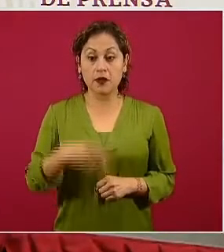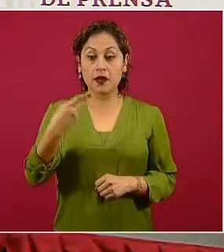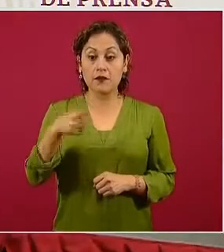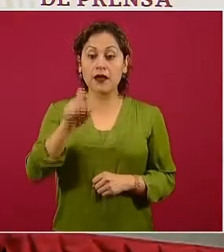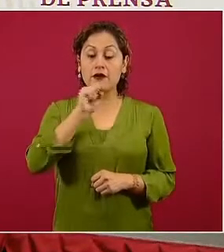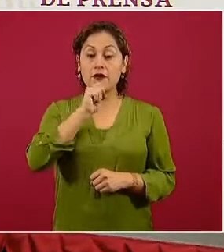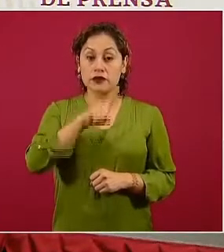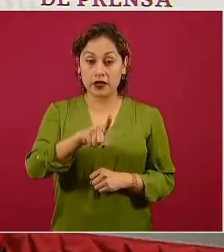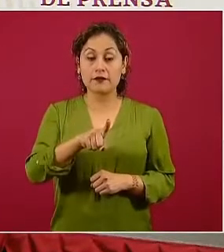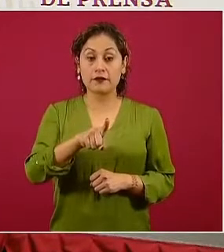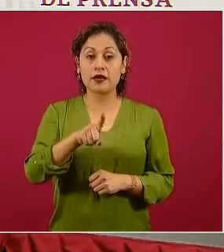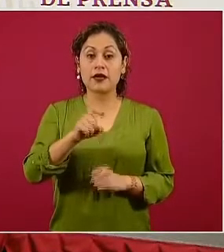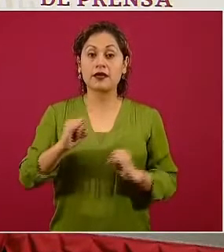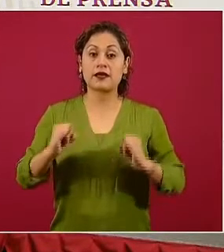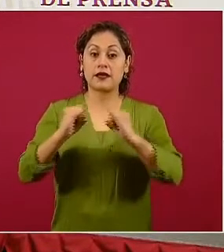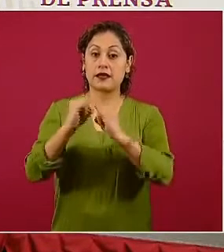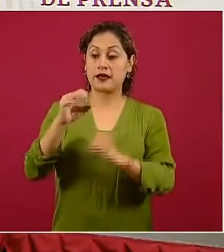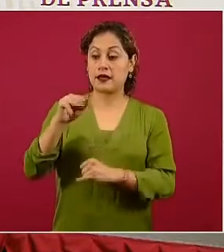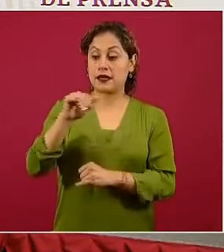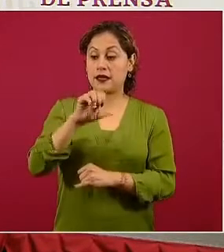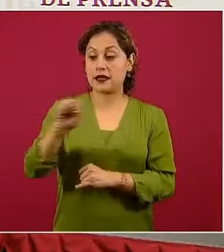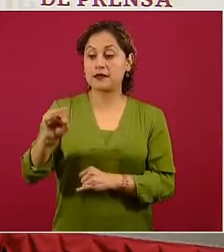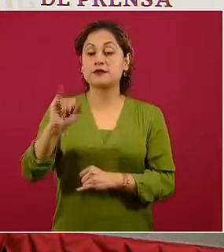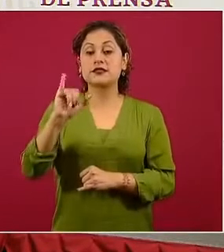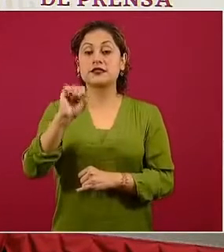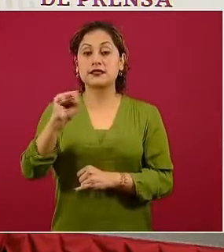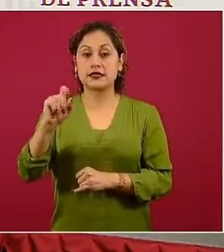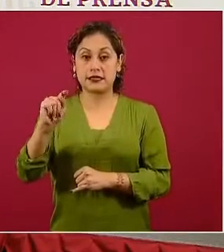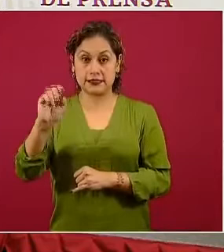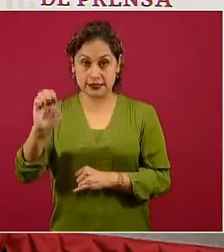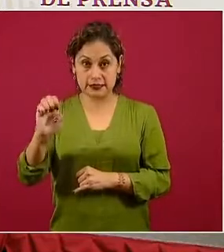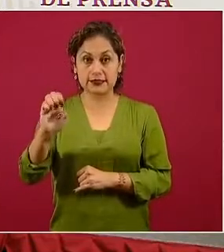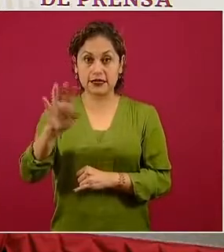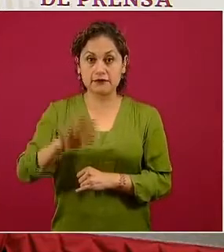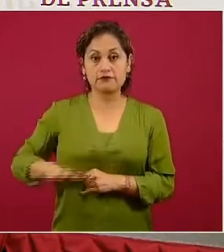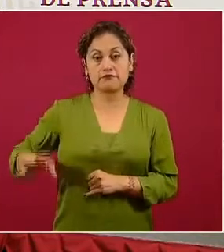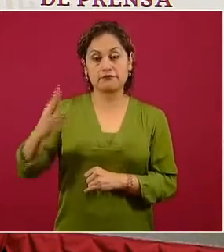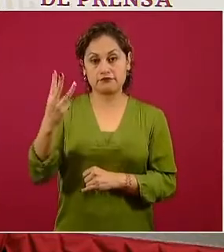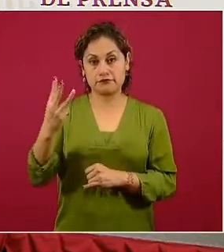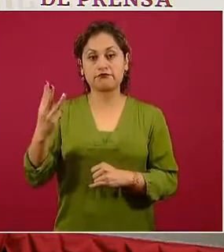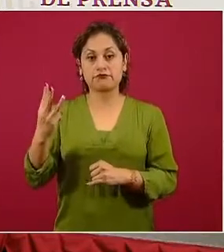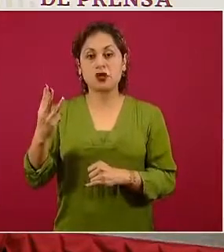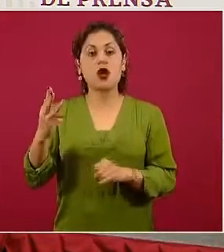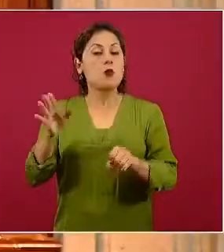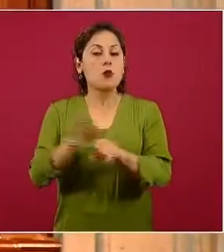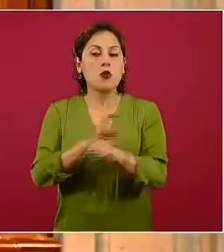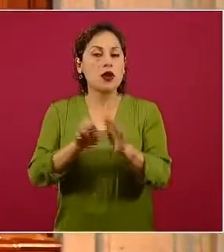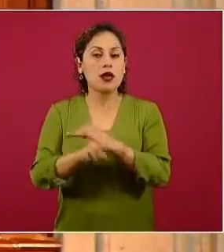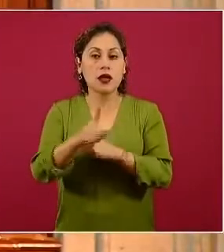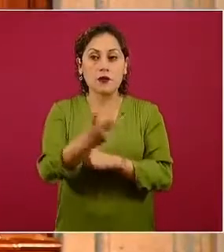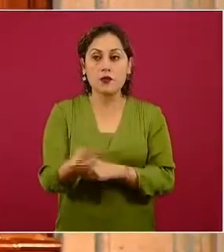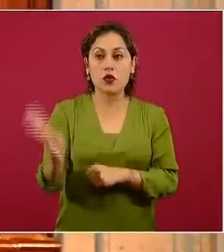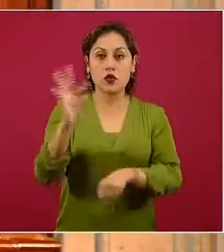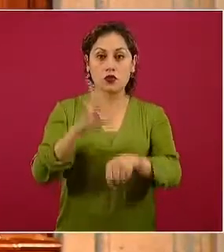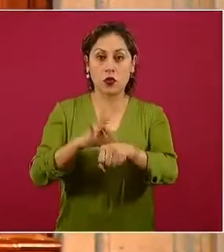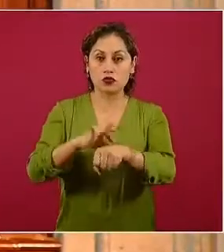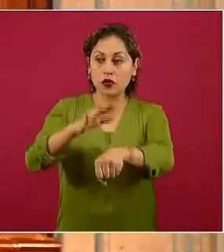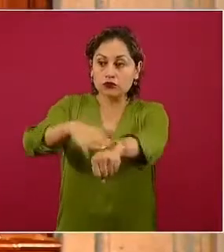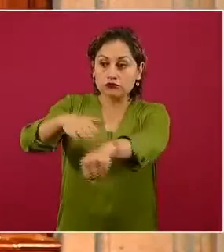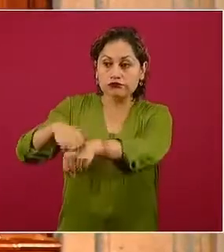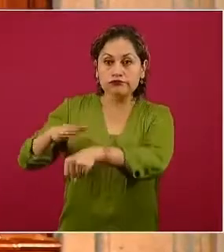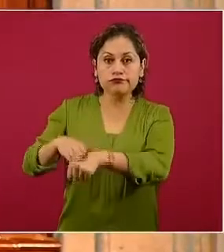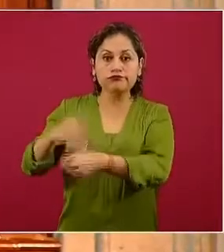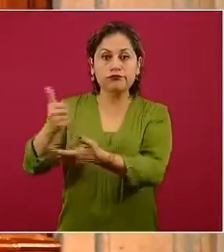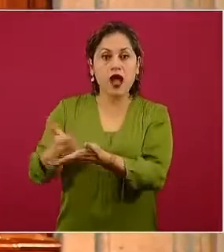también activamente el IMSS y el ISSSTE, invitando y reclutando a su personal de todas las demás